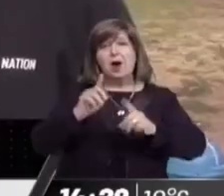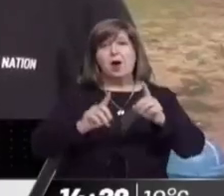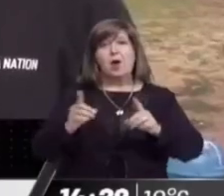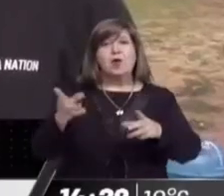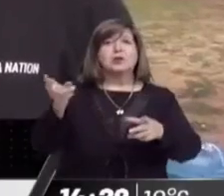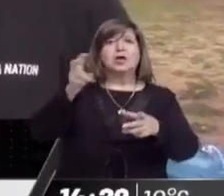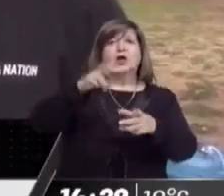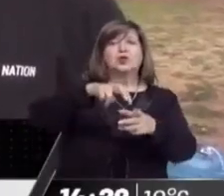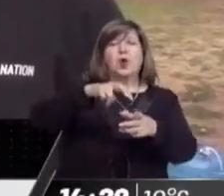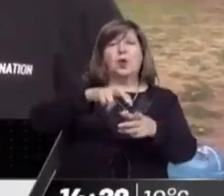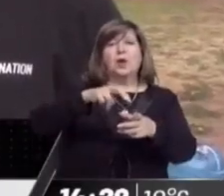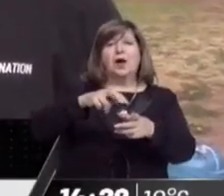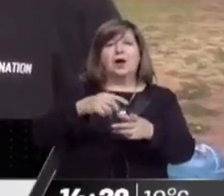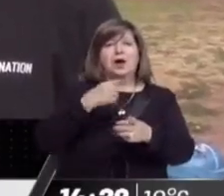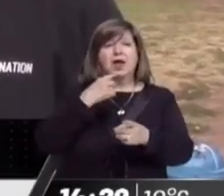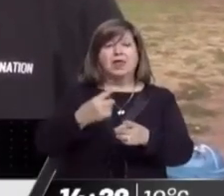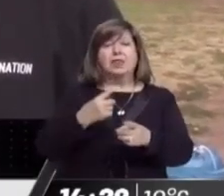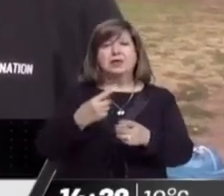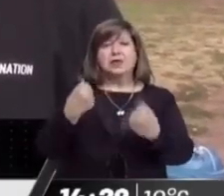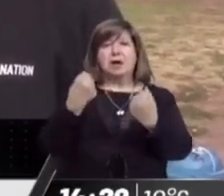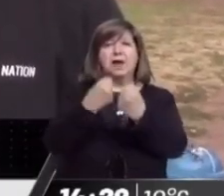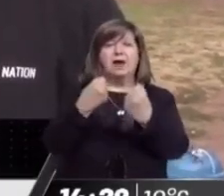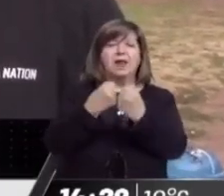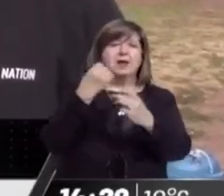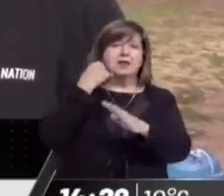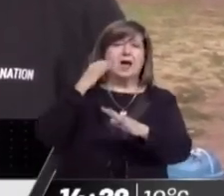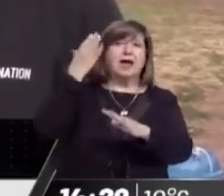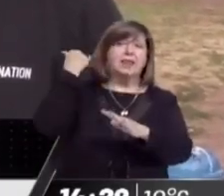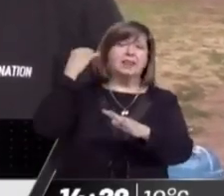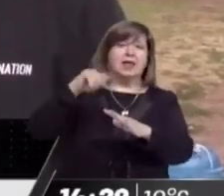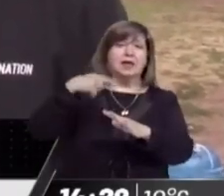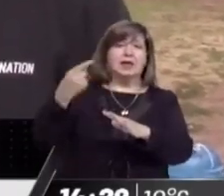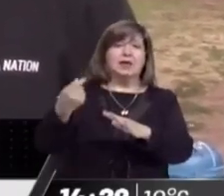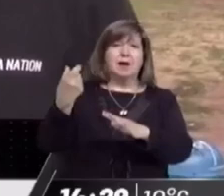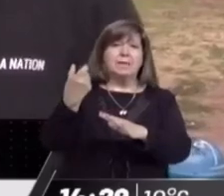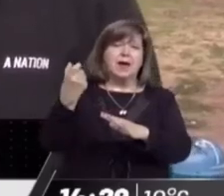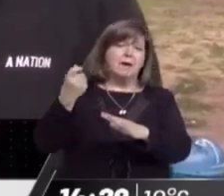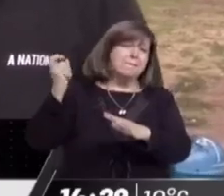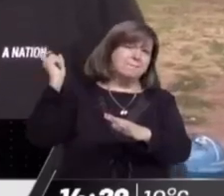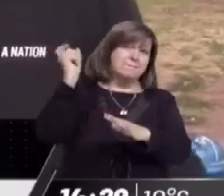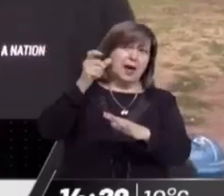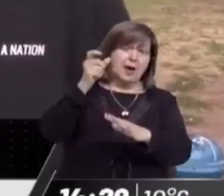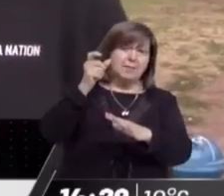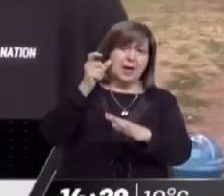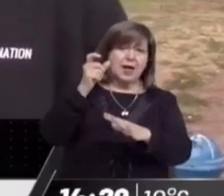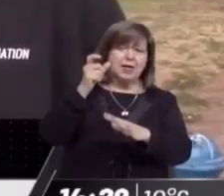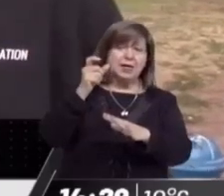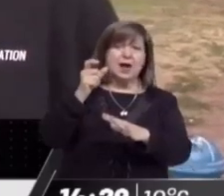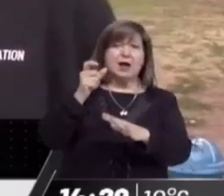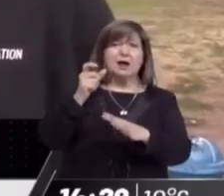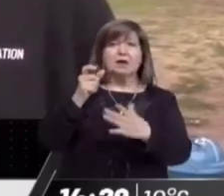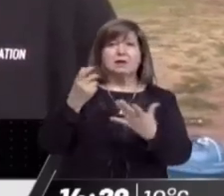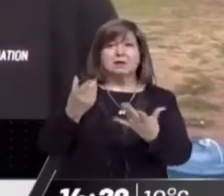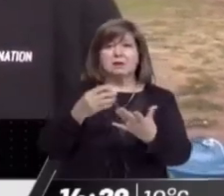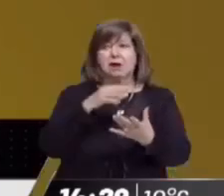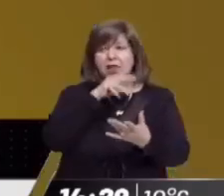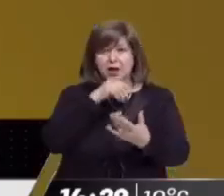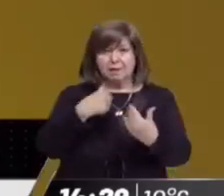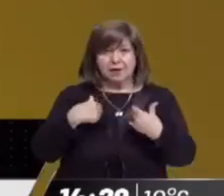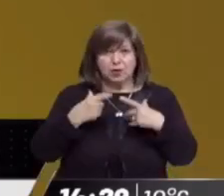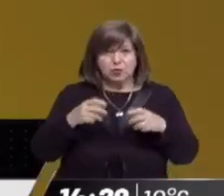al micro y se había peleado con alguien que está afuera, entonces le pegan un piedrazo al micro sin que tengan nada que